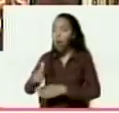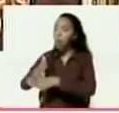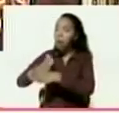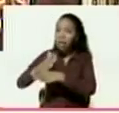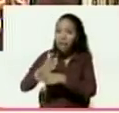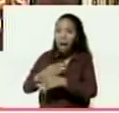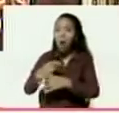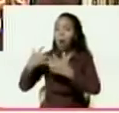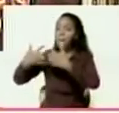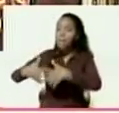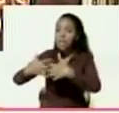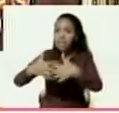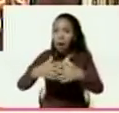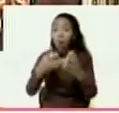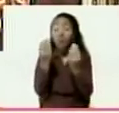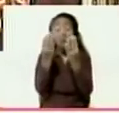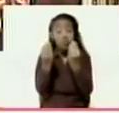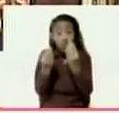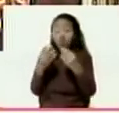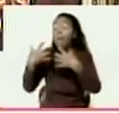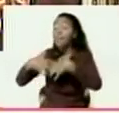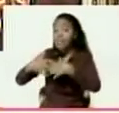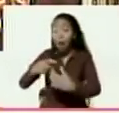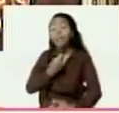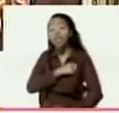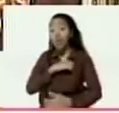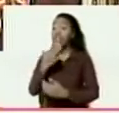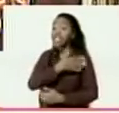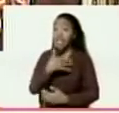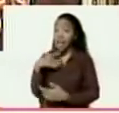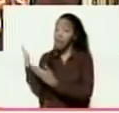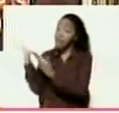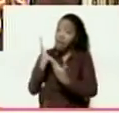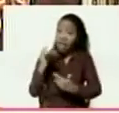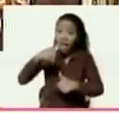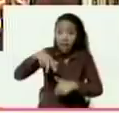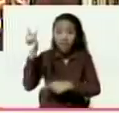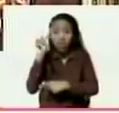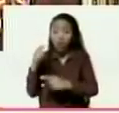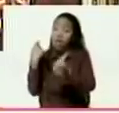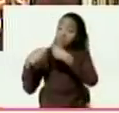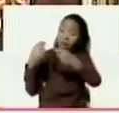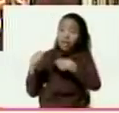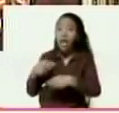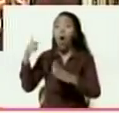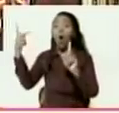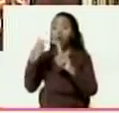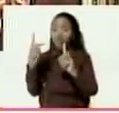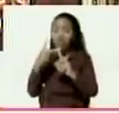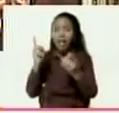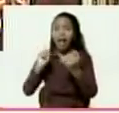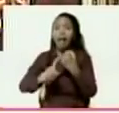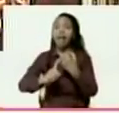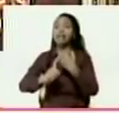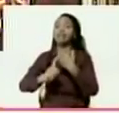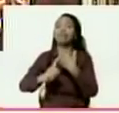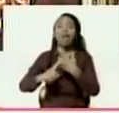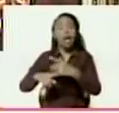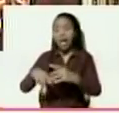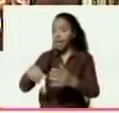los empresarios, muchos empresarios españoles que quieren venir a invertir en hoteles, en